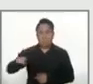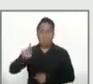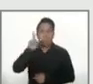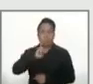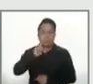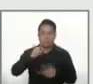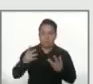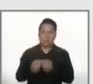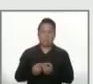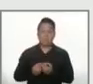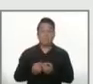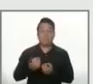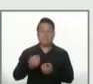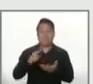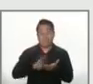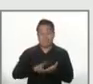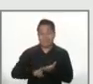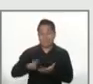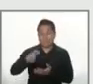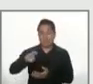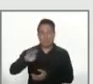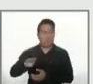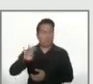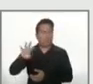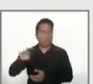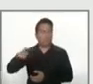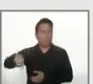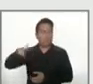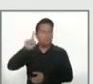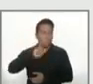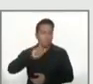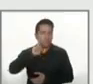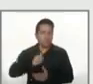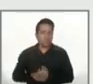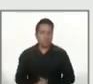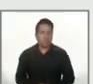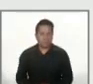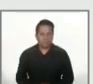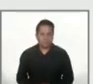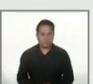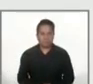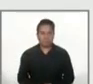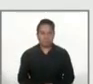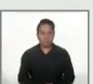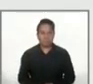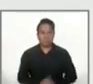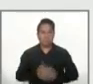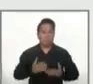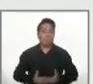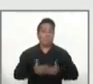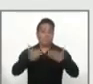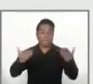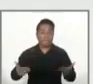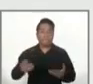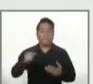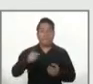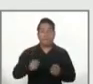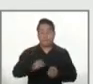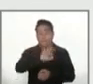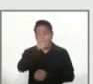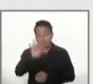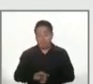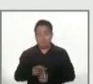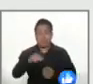decir, 394, han sido en mujeres. En lo que corresponde al porcentaje